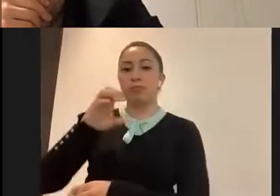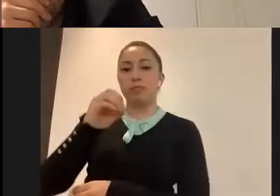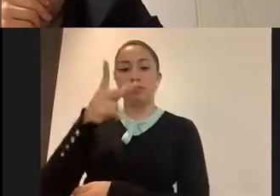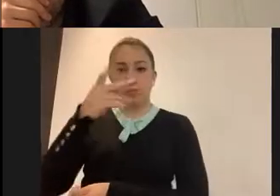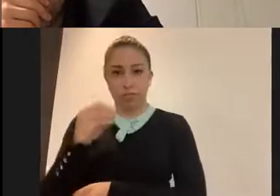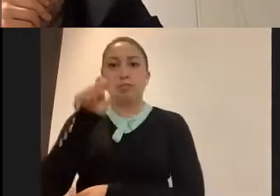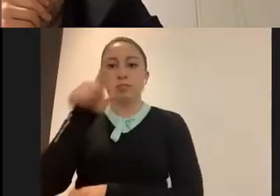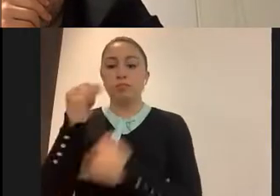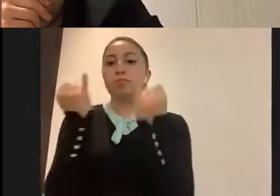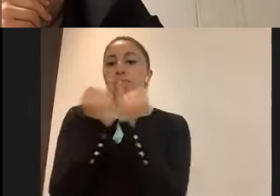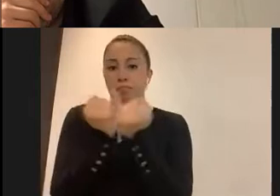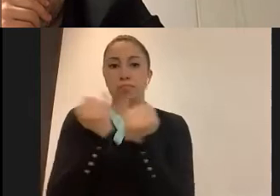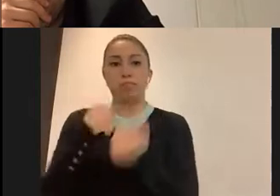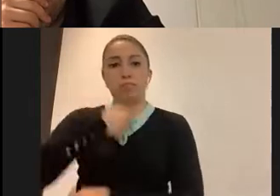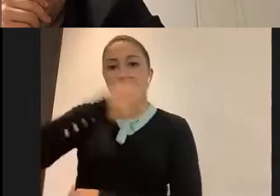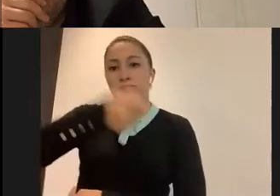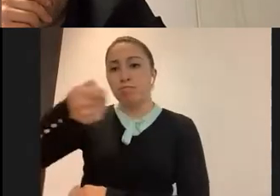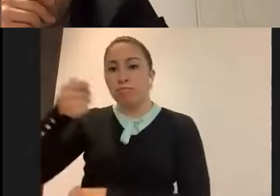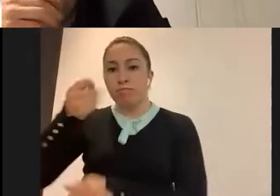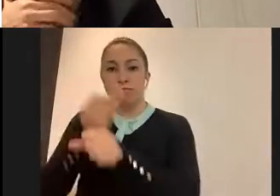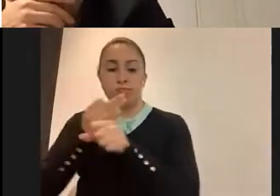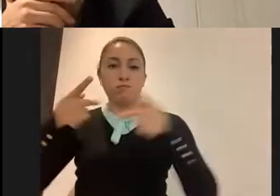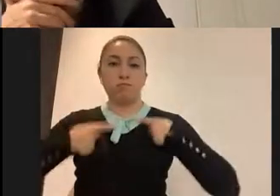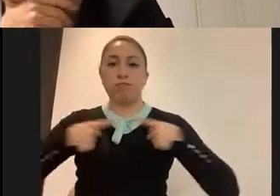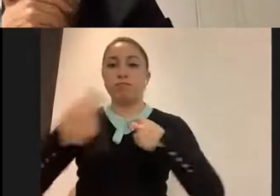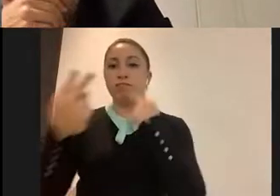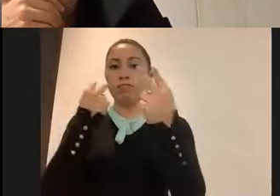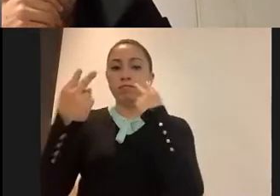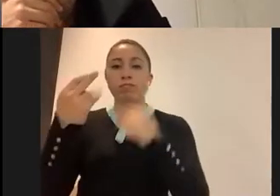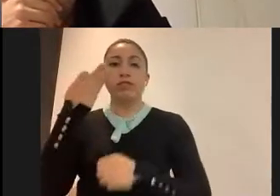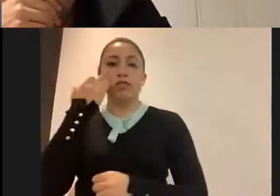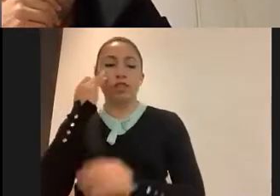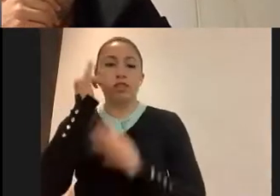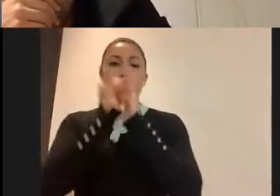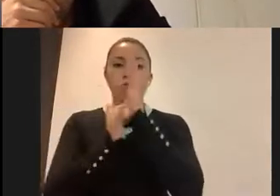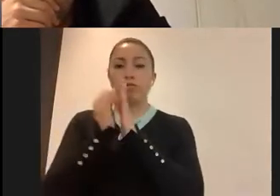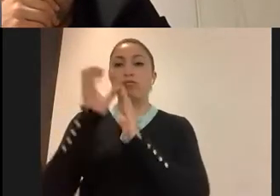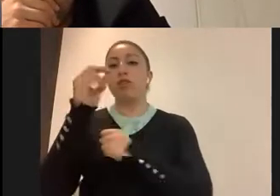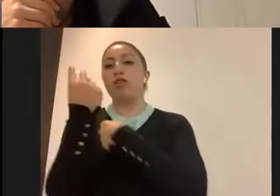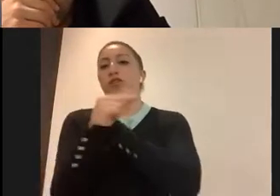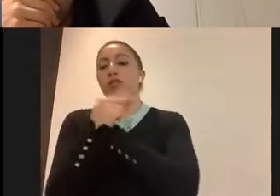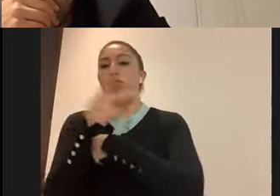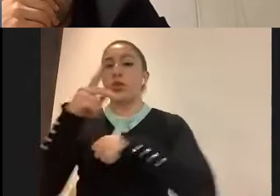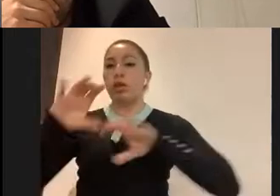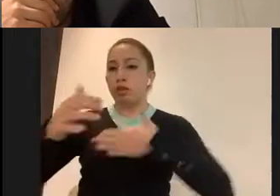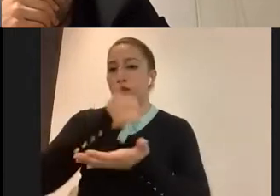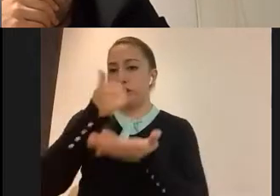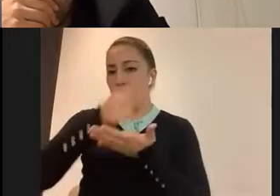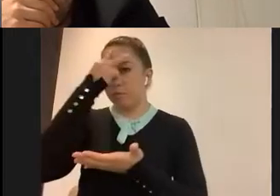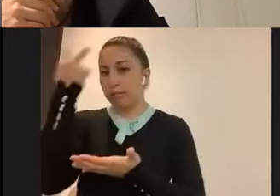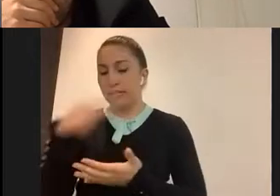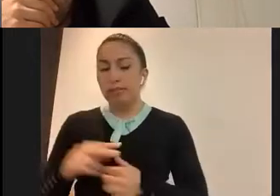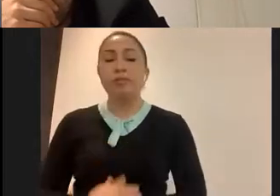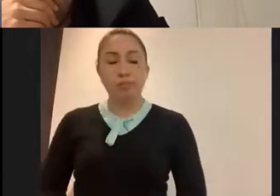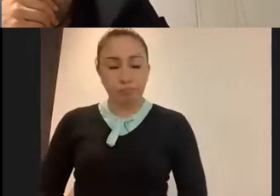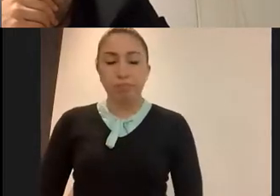por supuesto, saludamos a quienes amablemente tienen la gentileza de dar seguimiento a los trabajos del Congreso a través